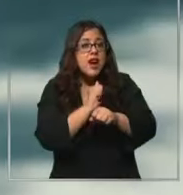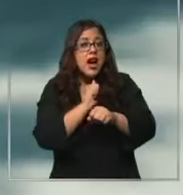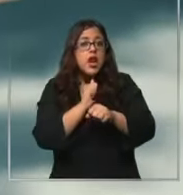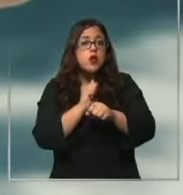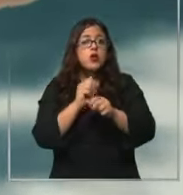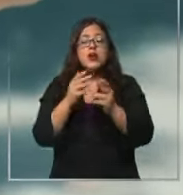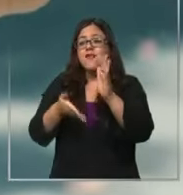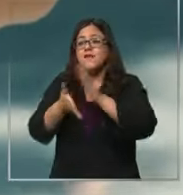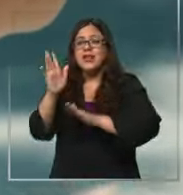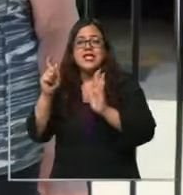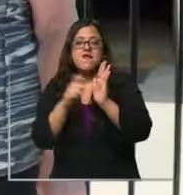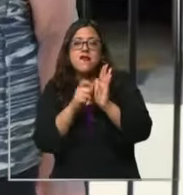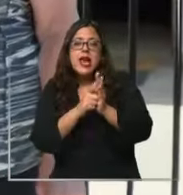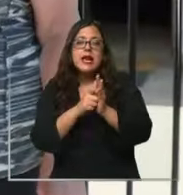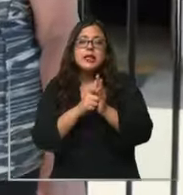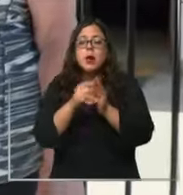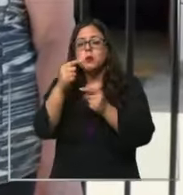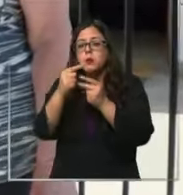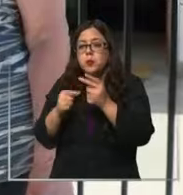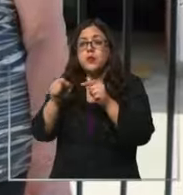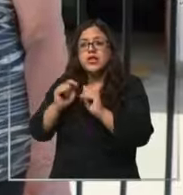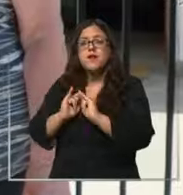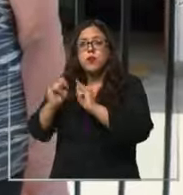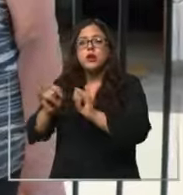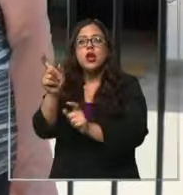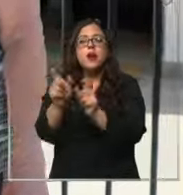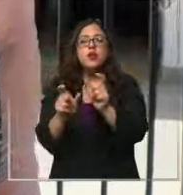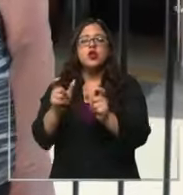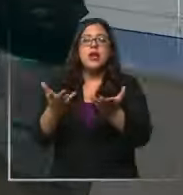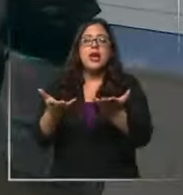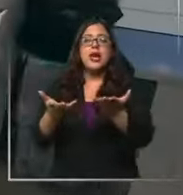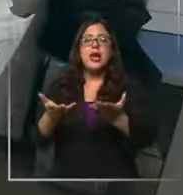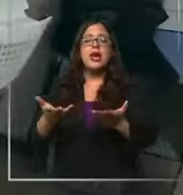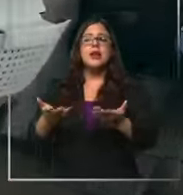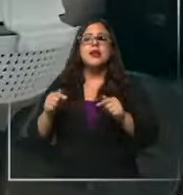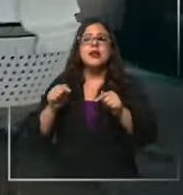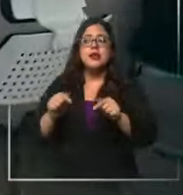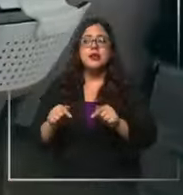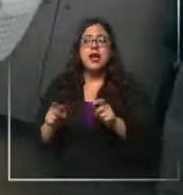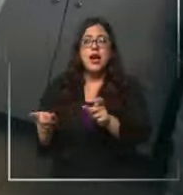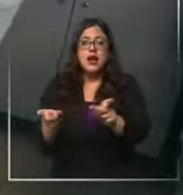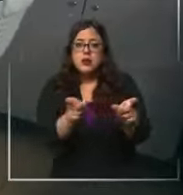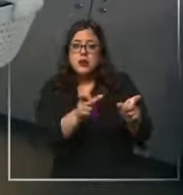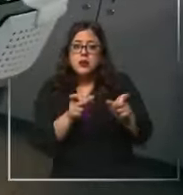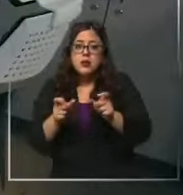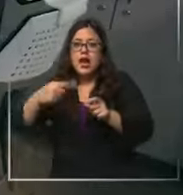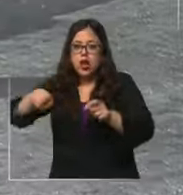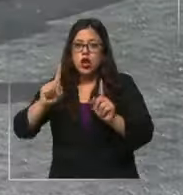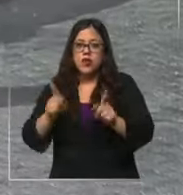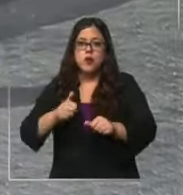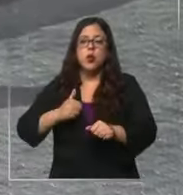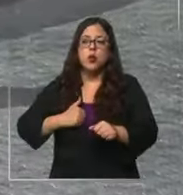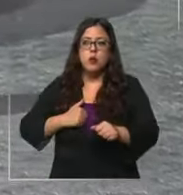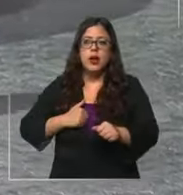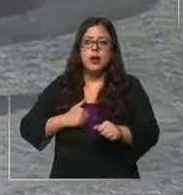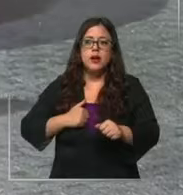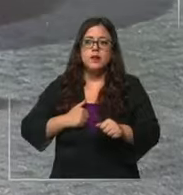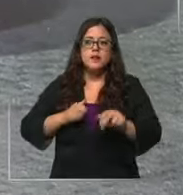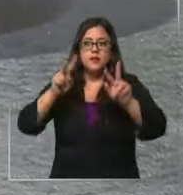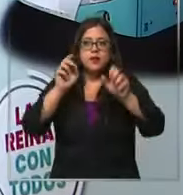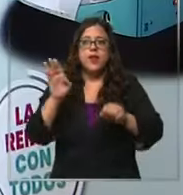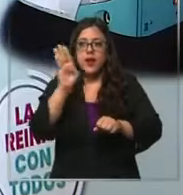esta otra. Esta información nosotros se la entregamos a nuestros inspectores. Ellos tienen ahí que cumplir con ciertas revisiones, que son